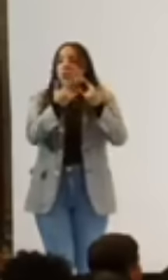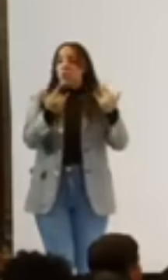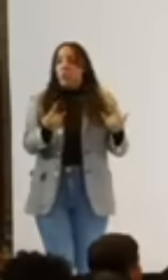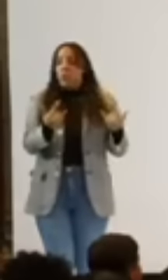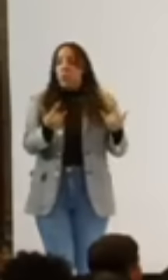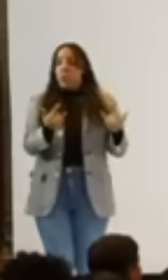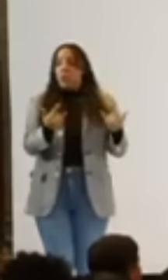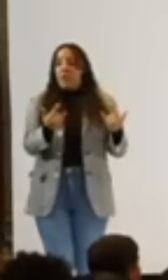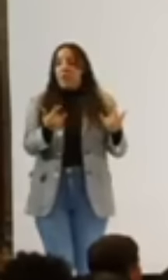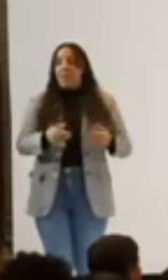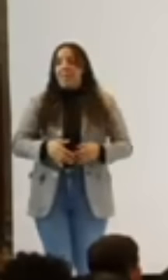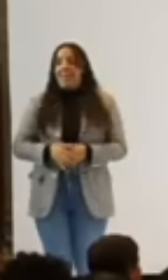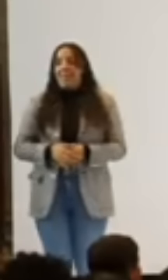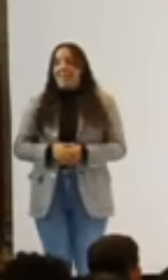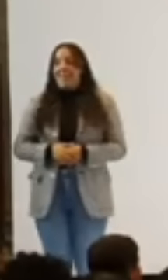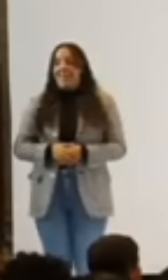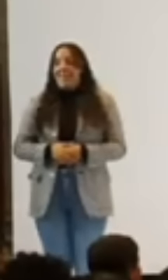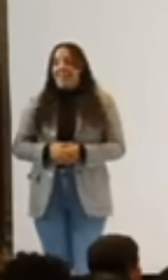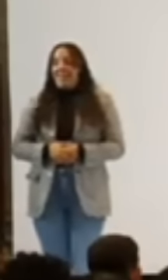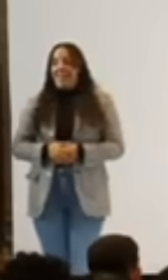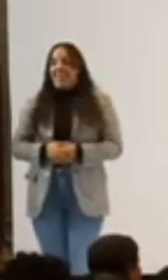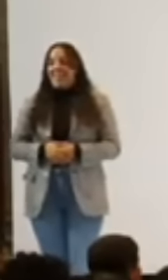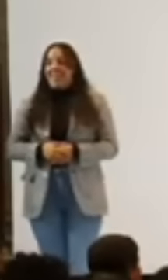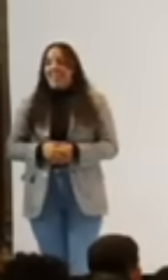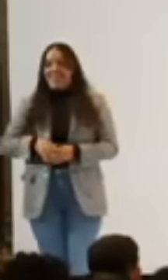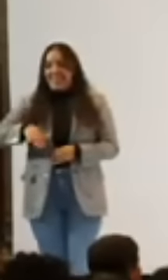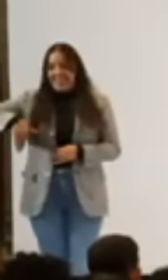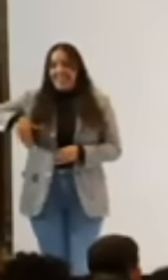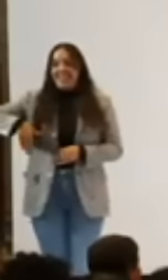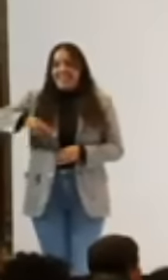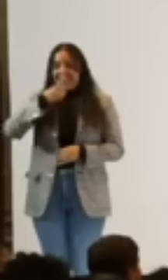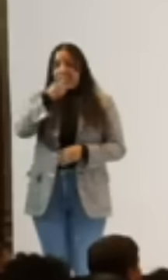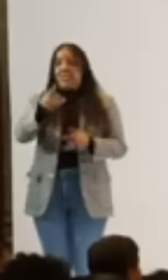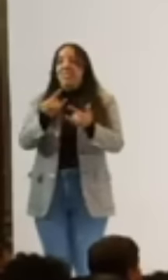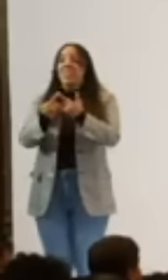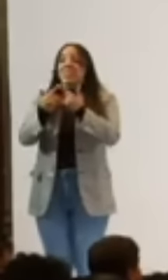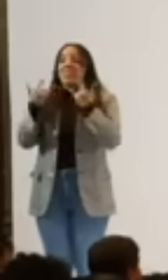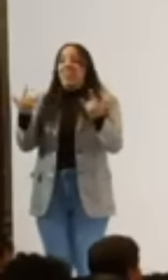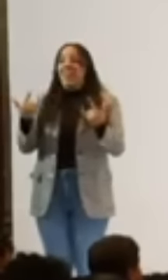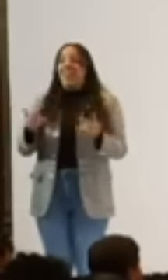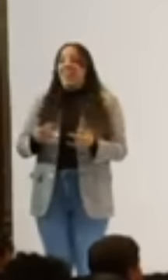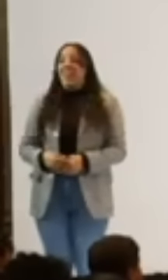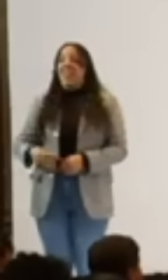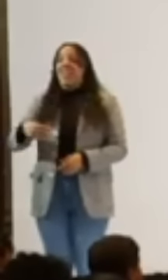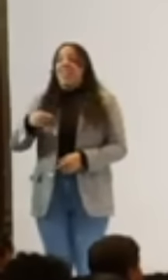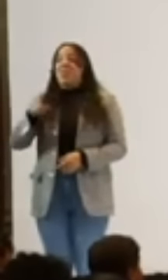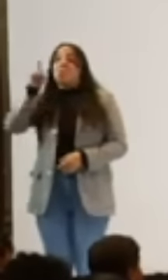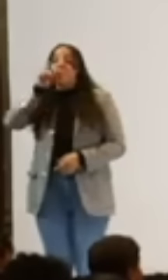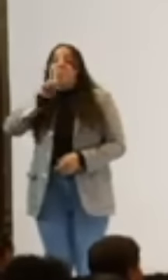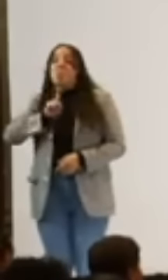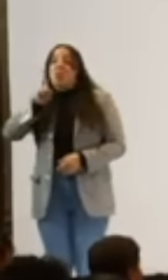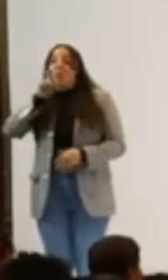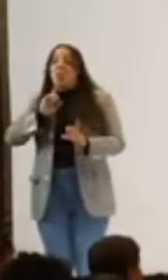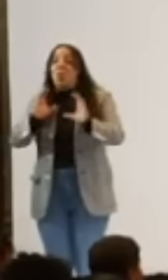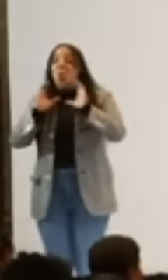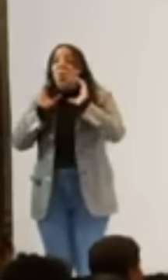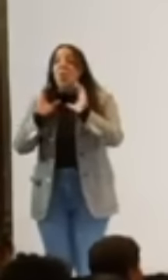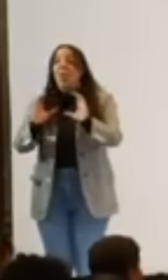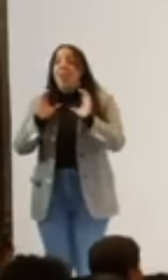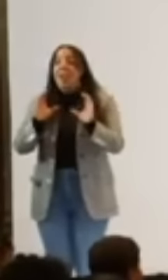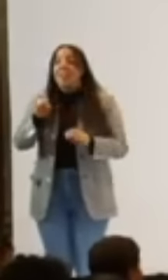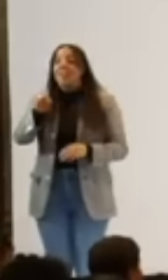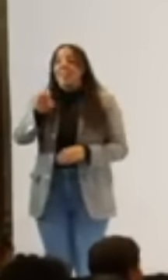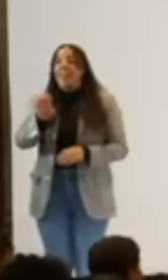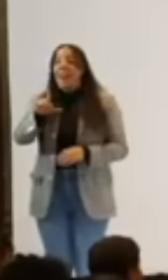¿Cómo dijiste? Las cuidadoras de la historia. Miren qué belleza. A las mujeres